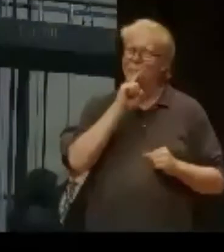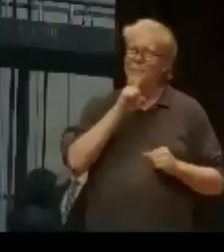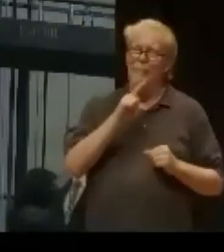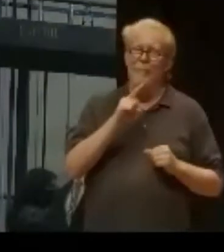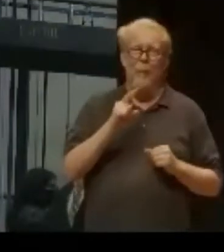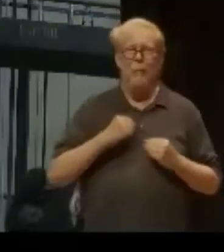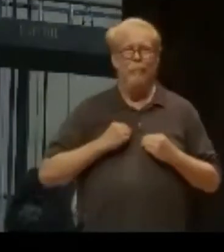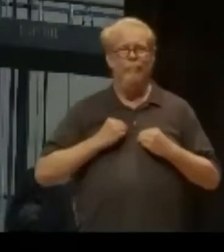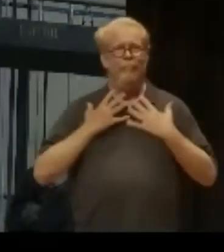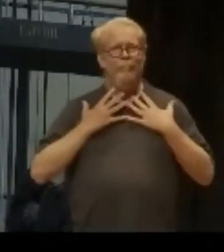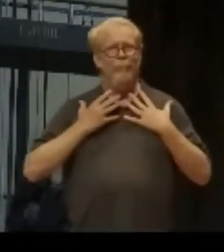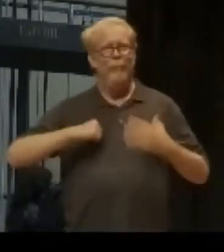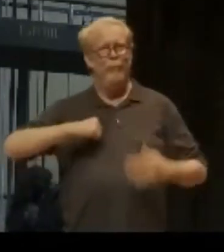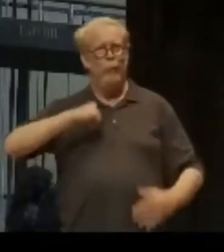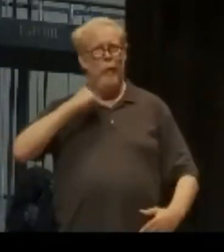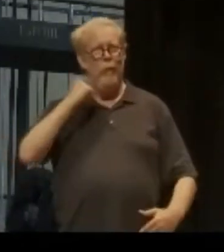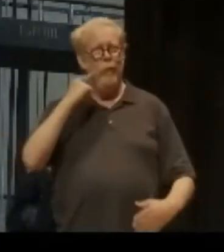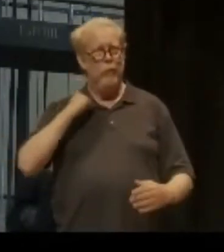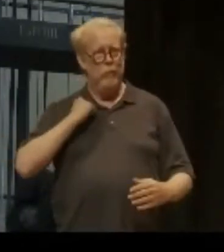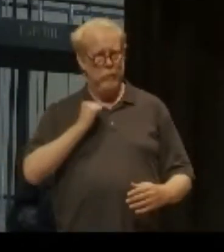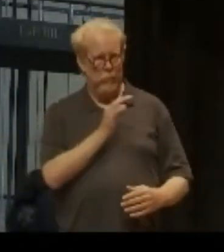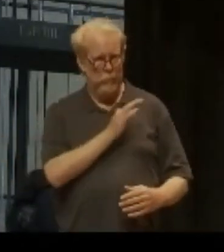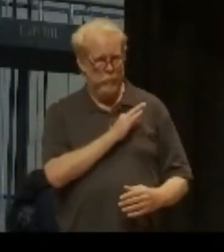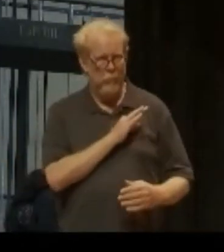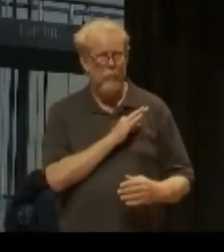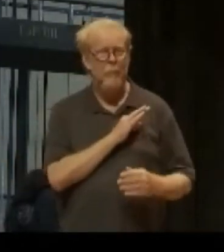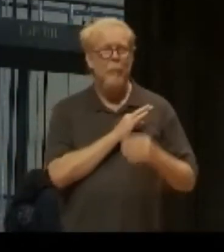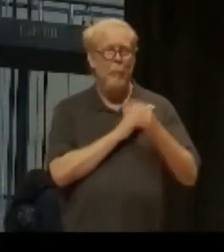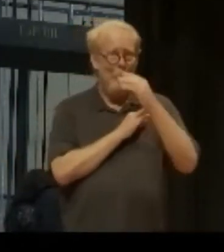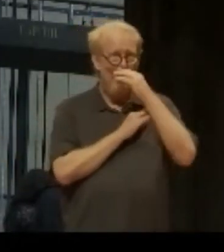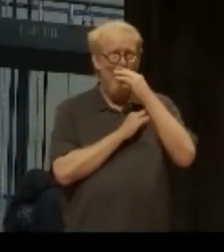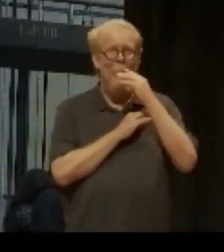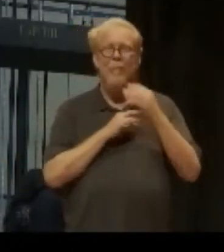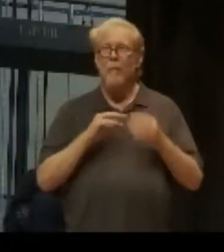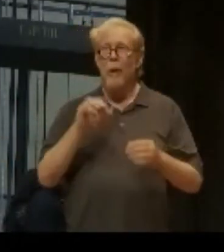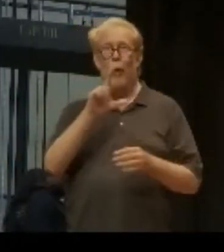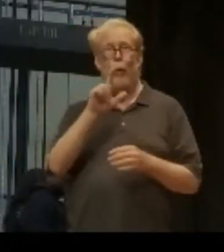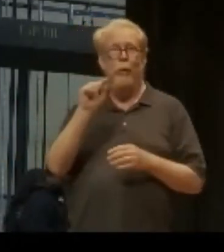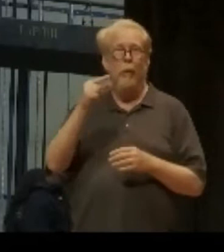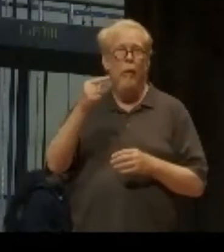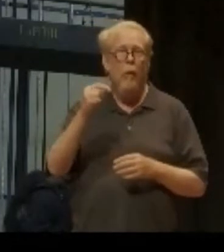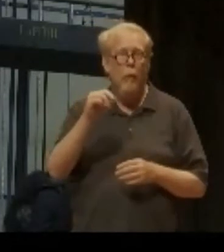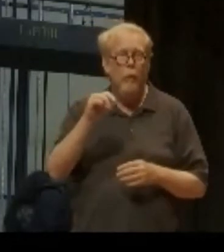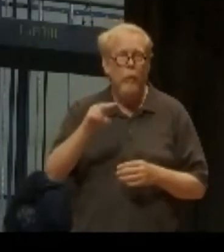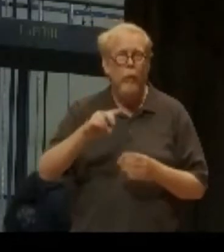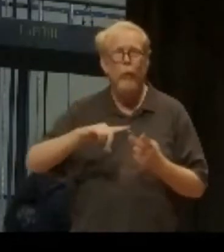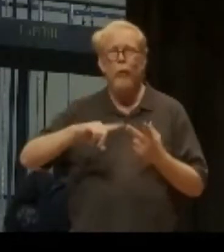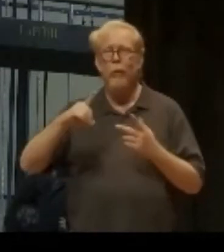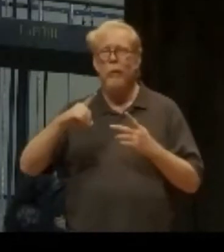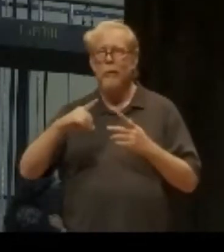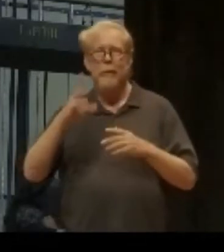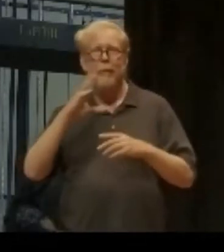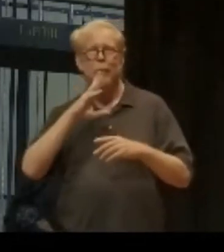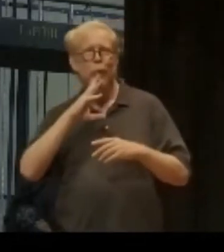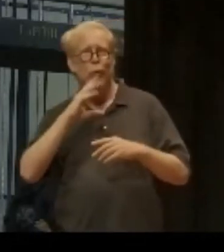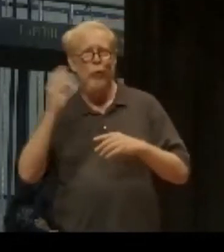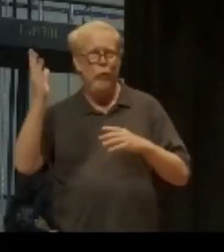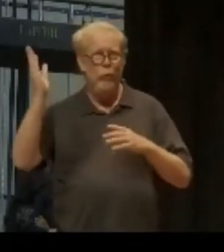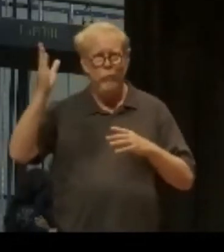Texas, y eso nos dio tanto orgullo para nosotros porque señor Moraz